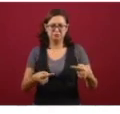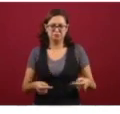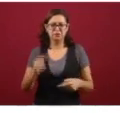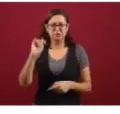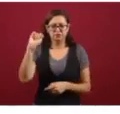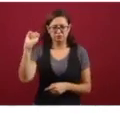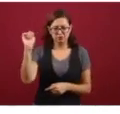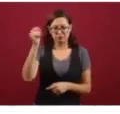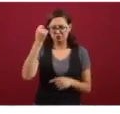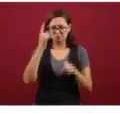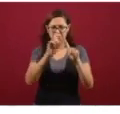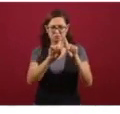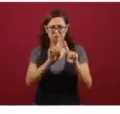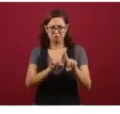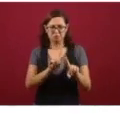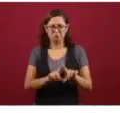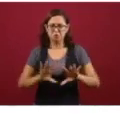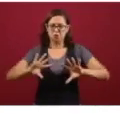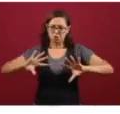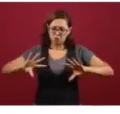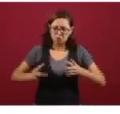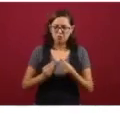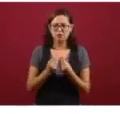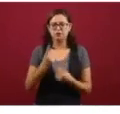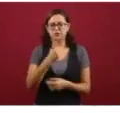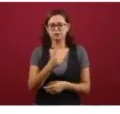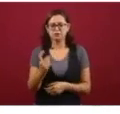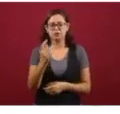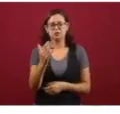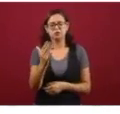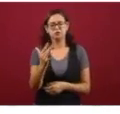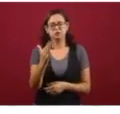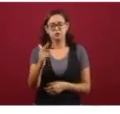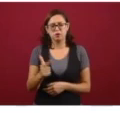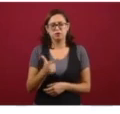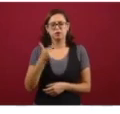un total de 157 plantas